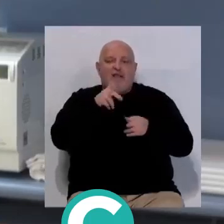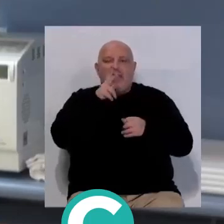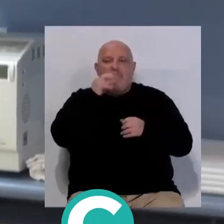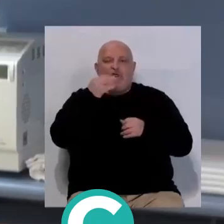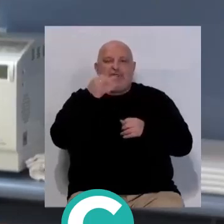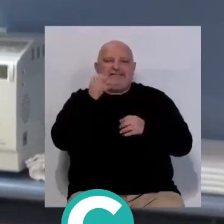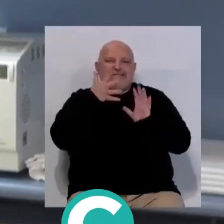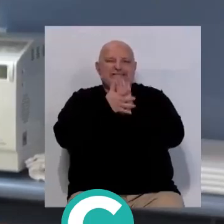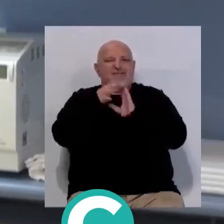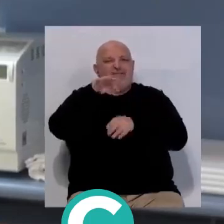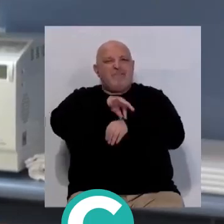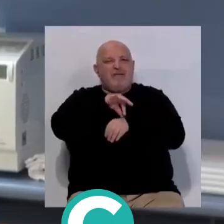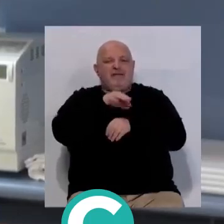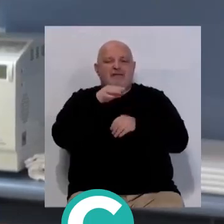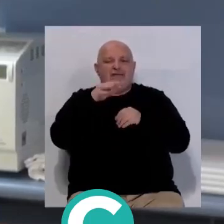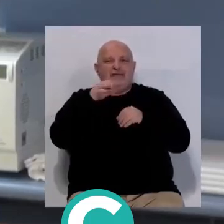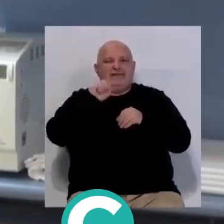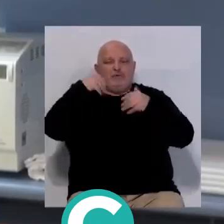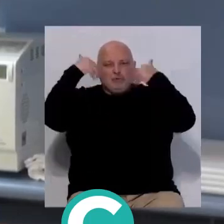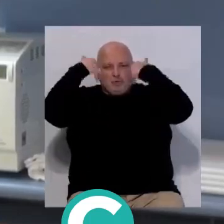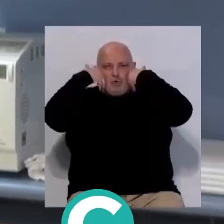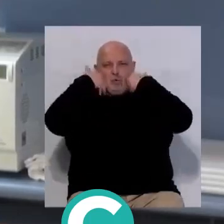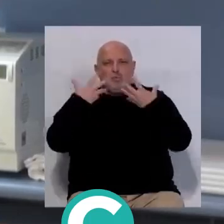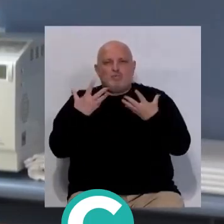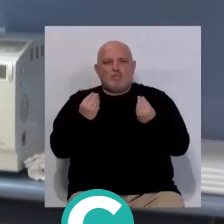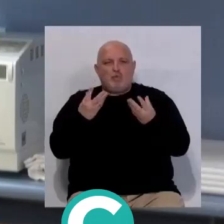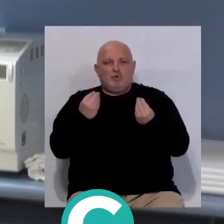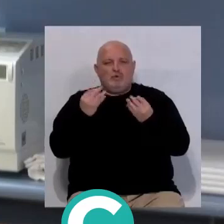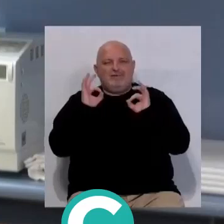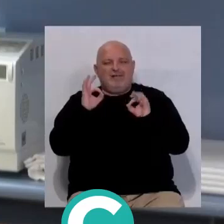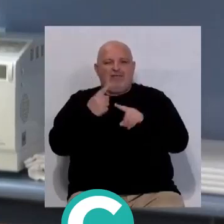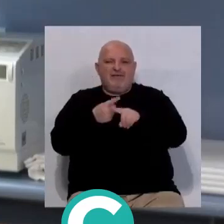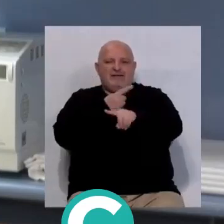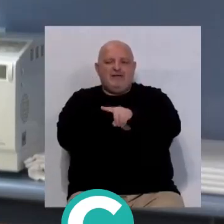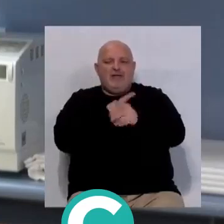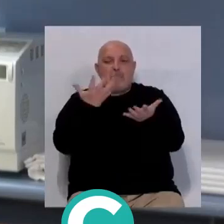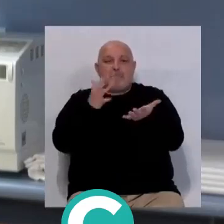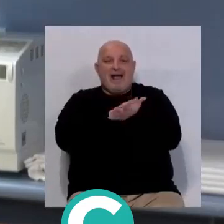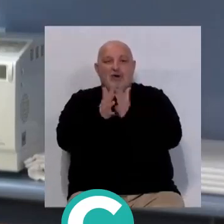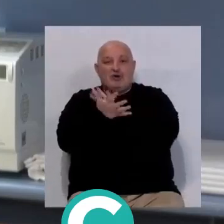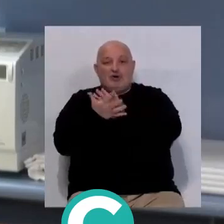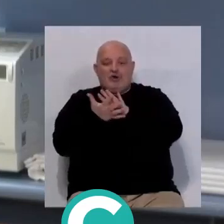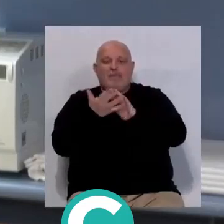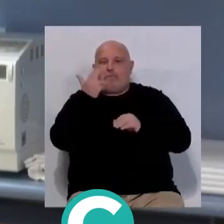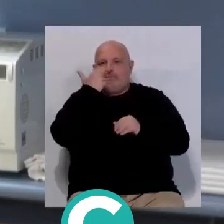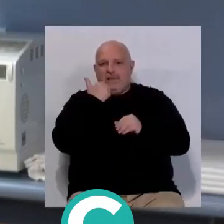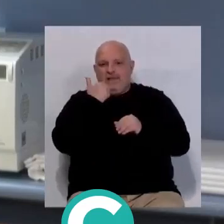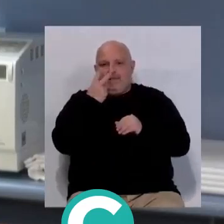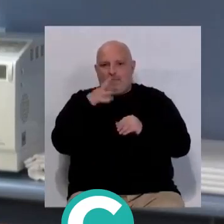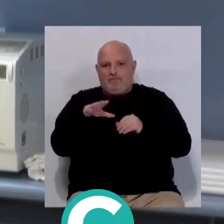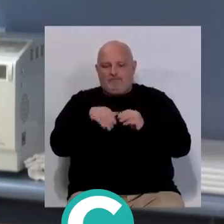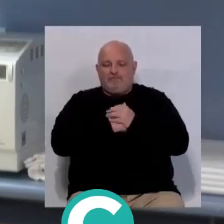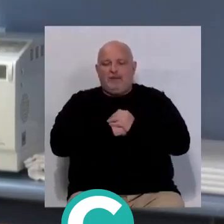hiperhidrosis, que es la patología que cursa con un sudor excesivo tanto en las palmas de las manos como en las plantas,